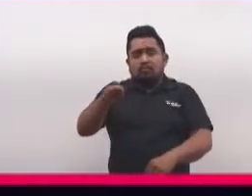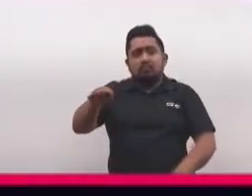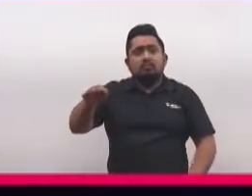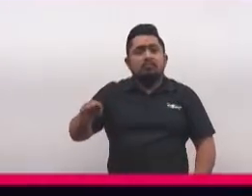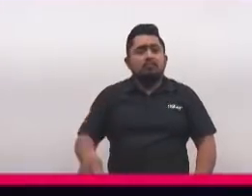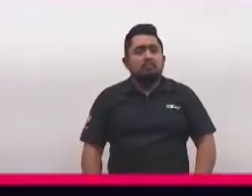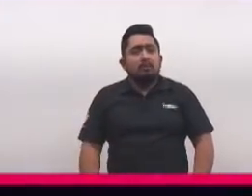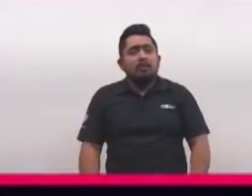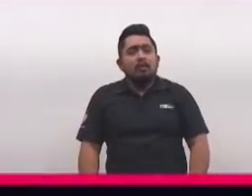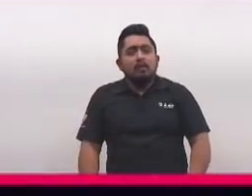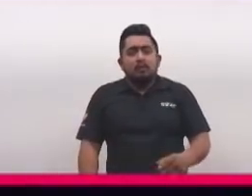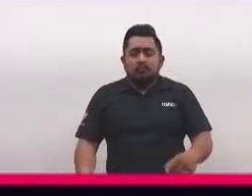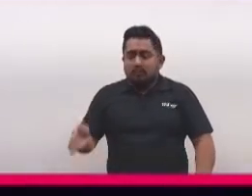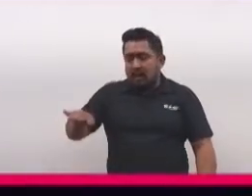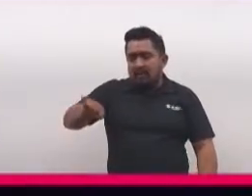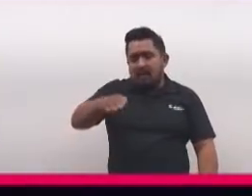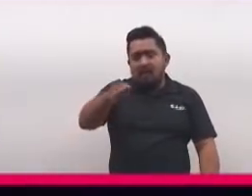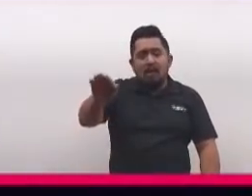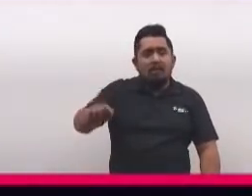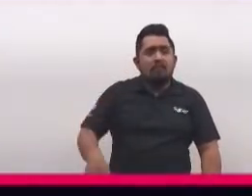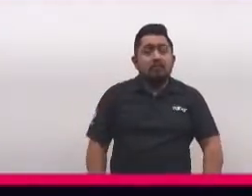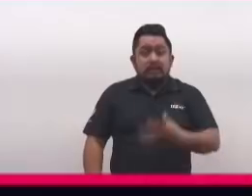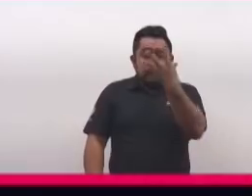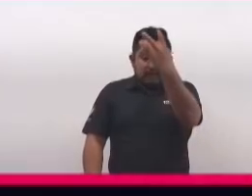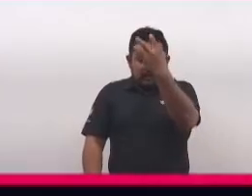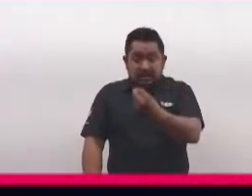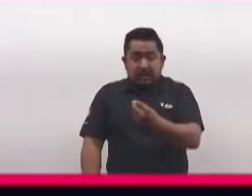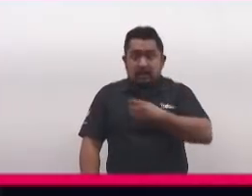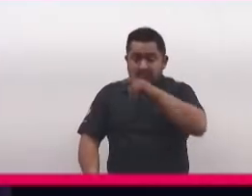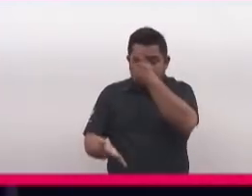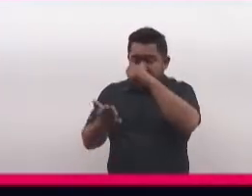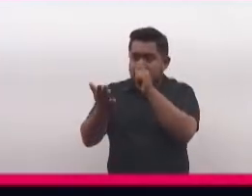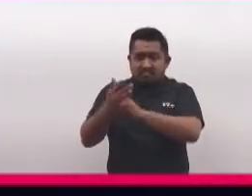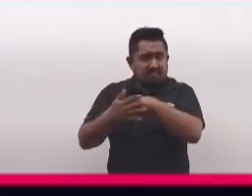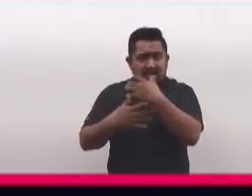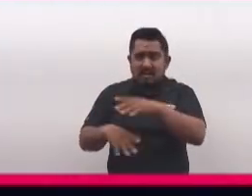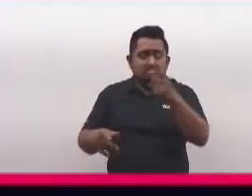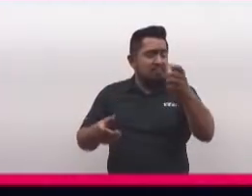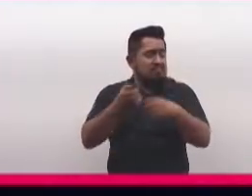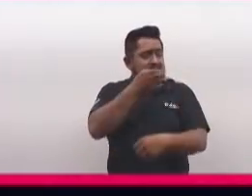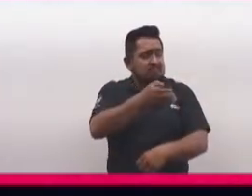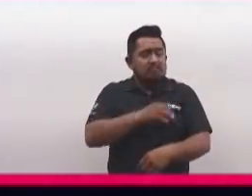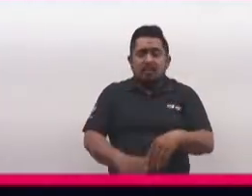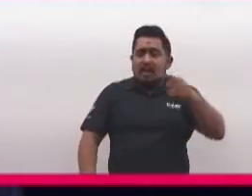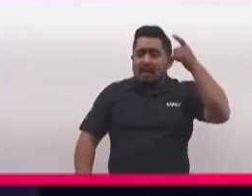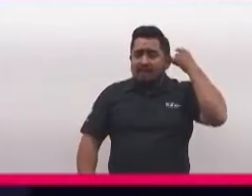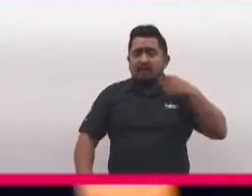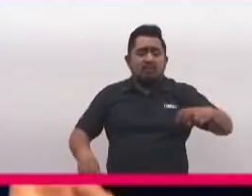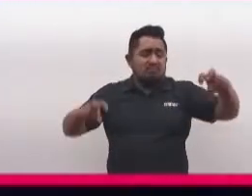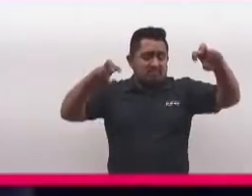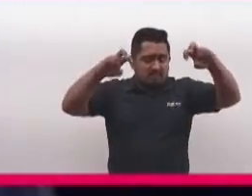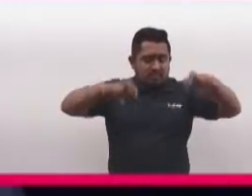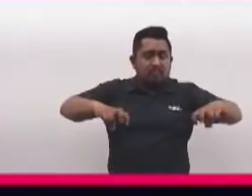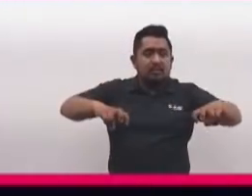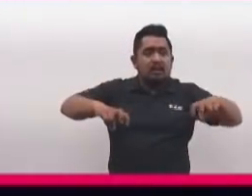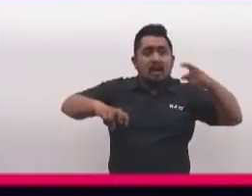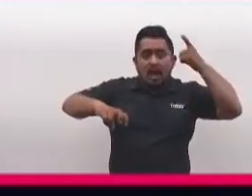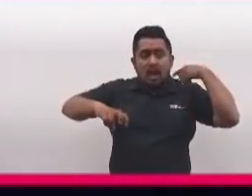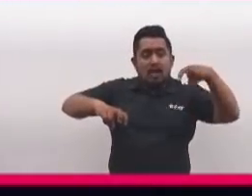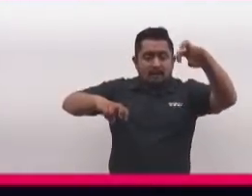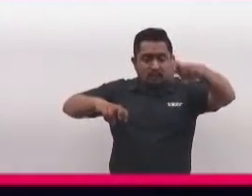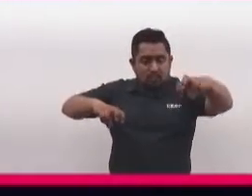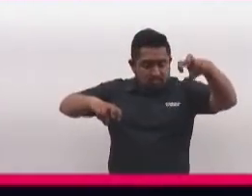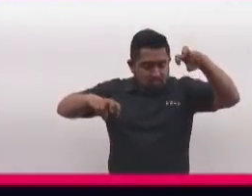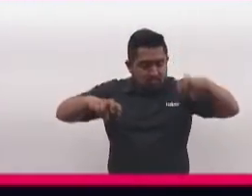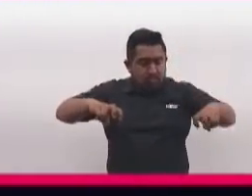para poder comprar el autito además el día que nos tocaba cerrar el negocio llegamos al banco nos sentamos en el banco el vendedor el comprador